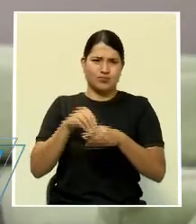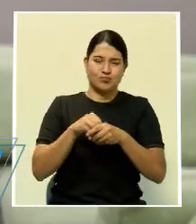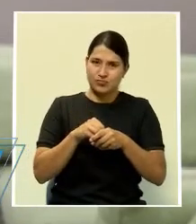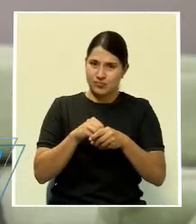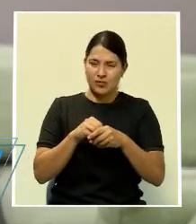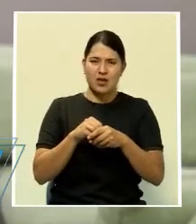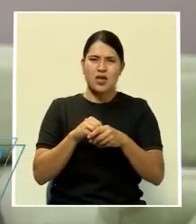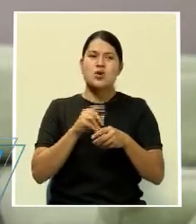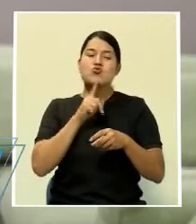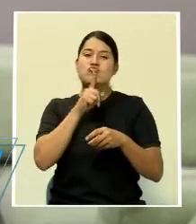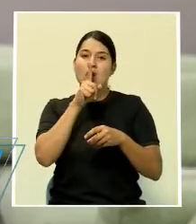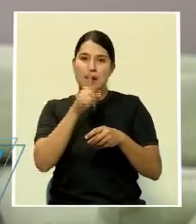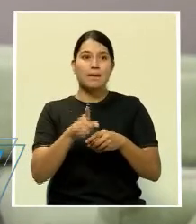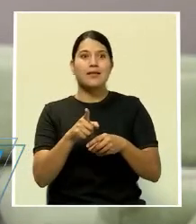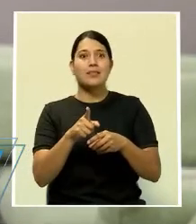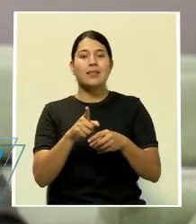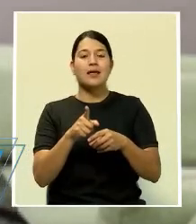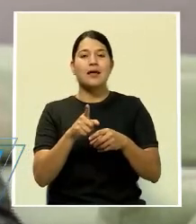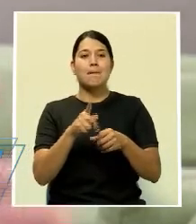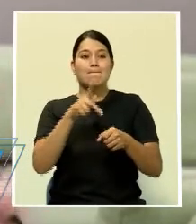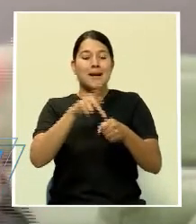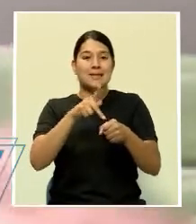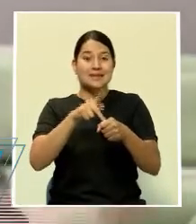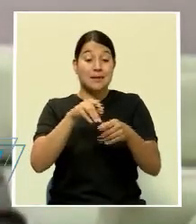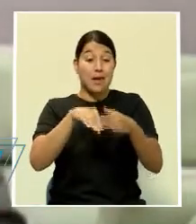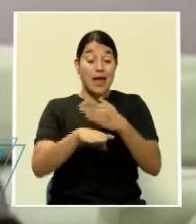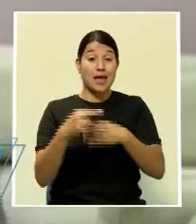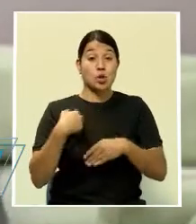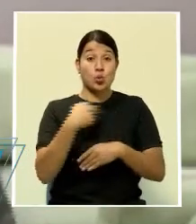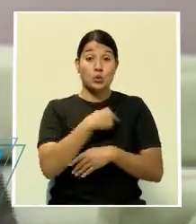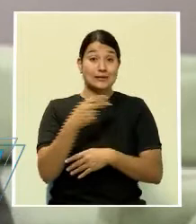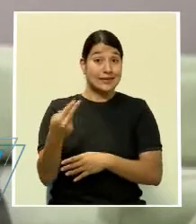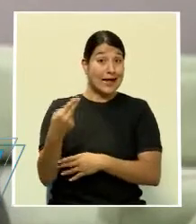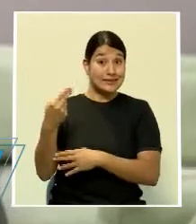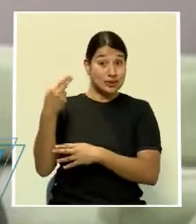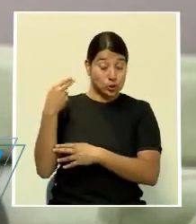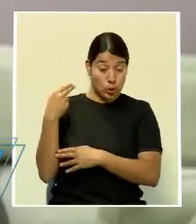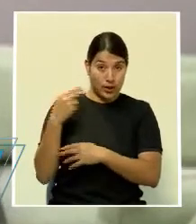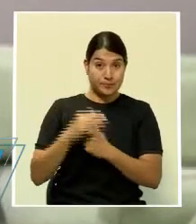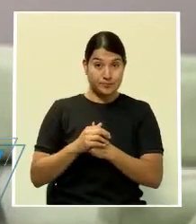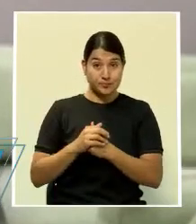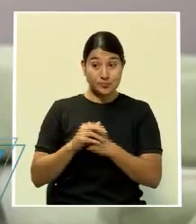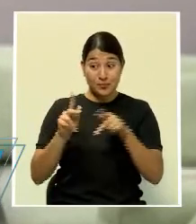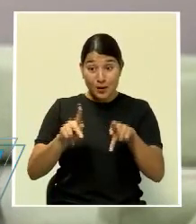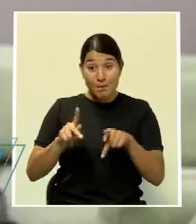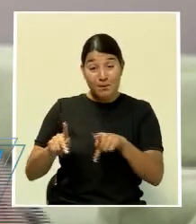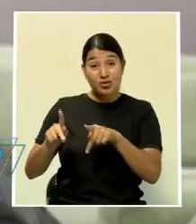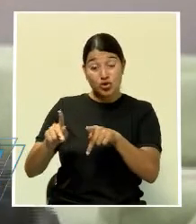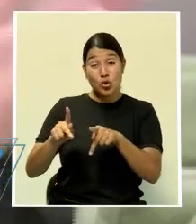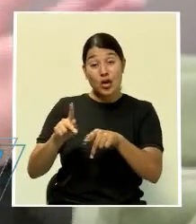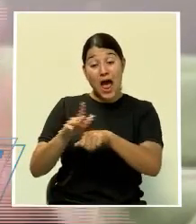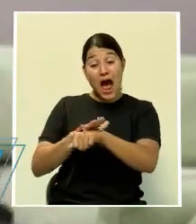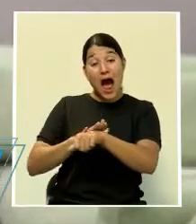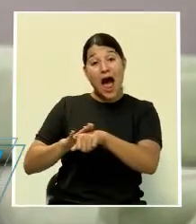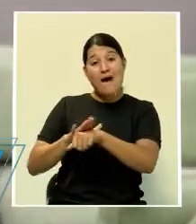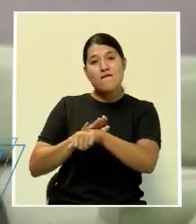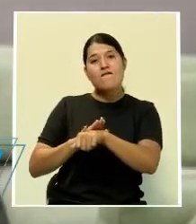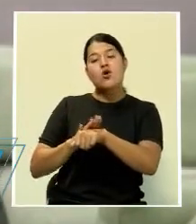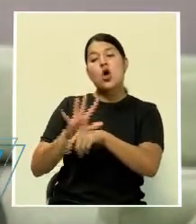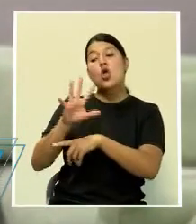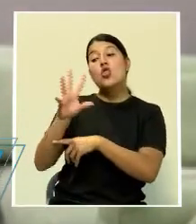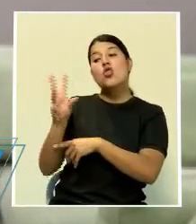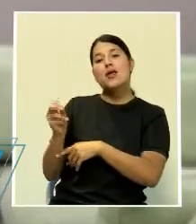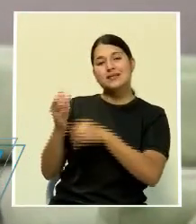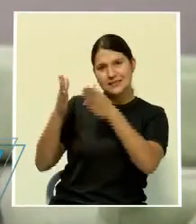nuestra historia de arriba a abajo. La afrodescendencia proviene de uno de los grandes